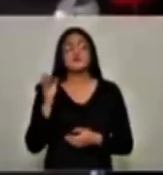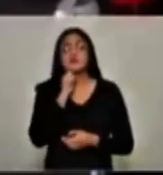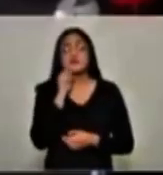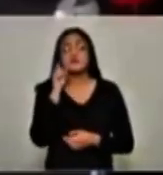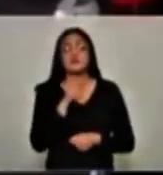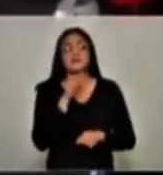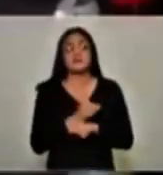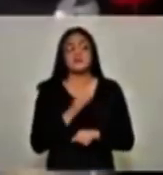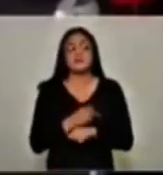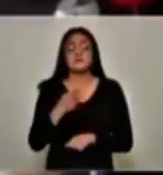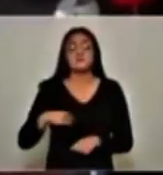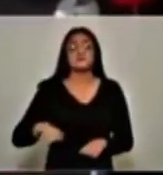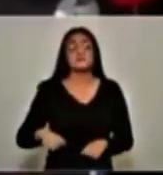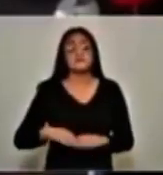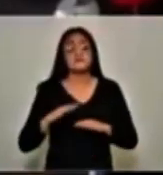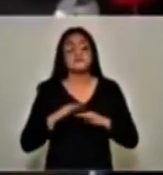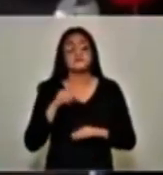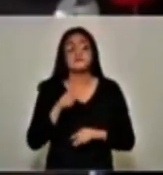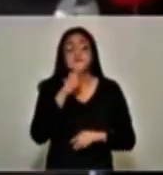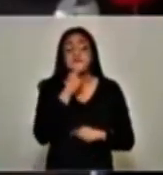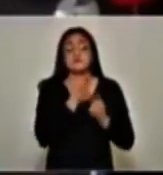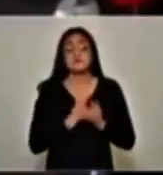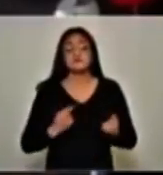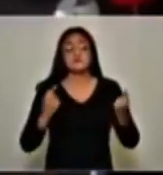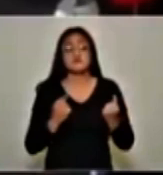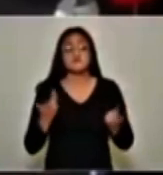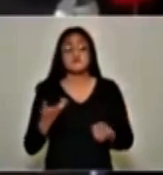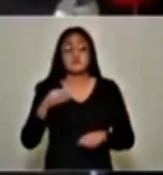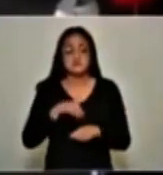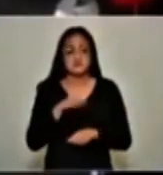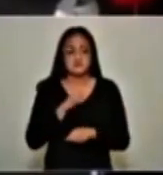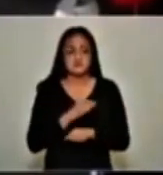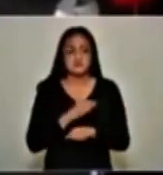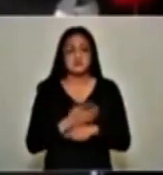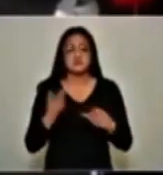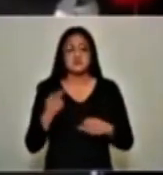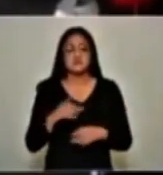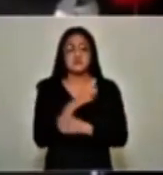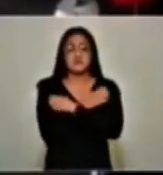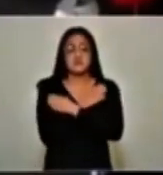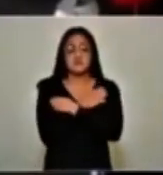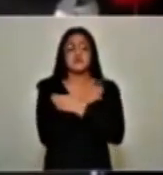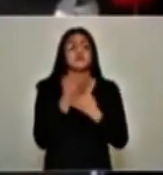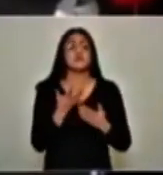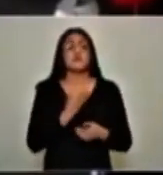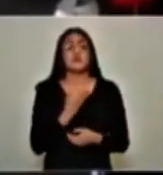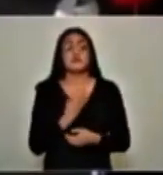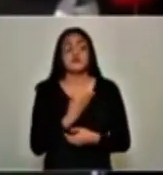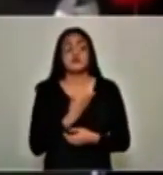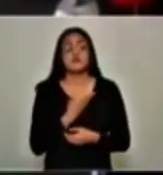concebimos que el interés superior de la niñez establece que su derecho a la educación tiene que